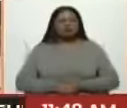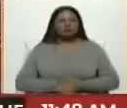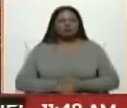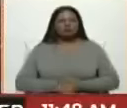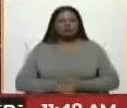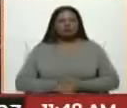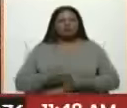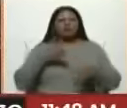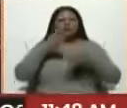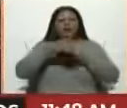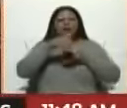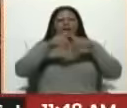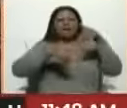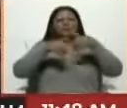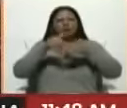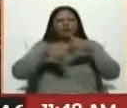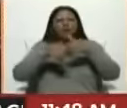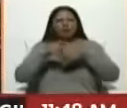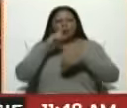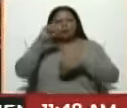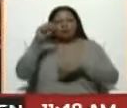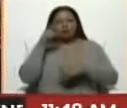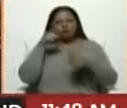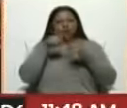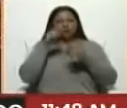Y que vaya a votar por Nicolás.